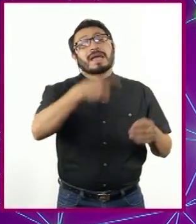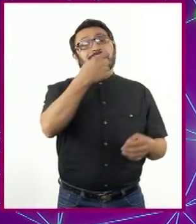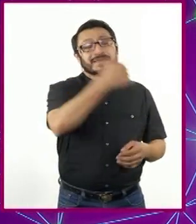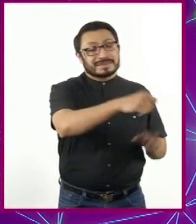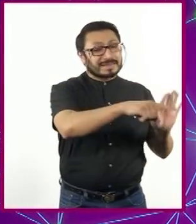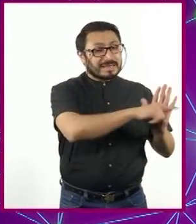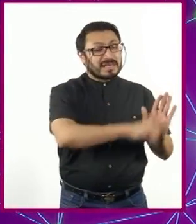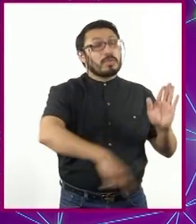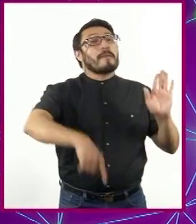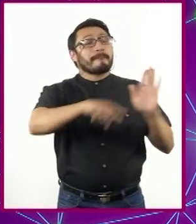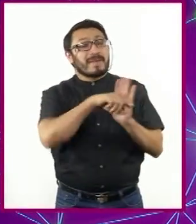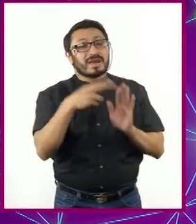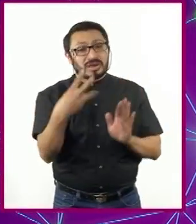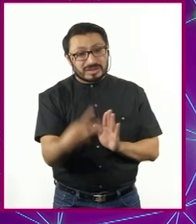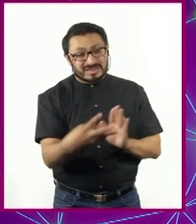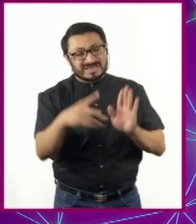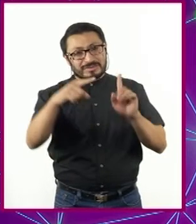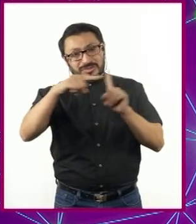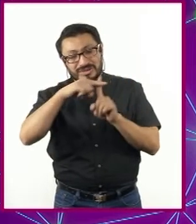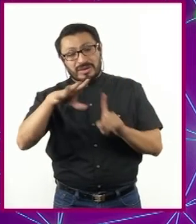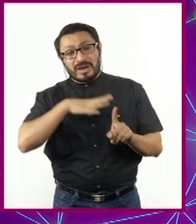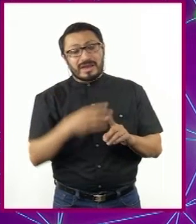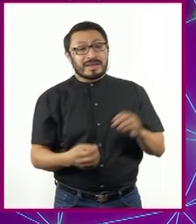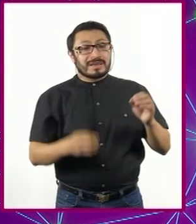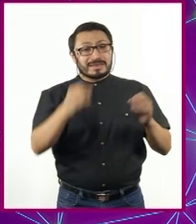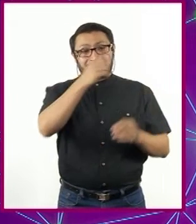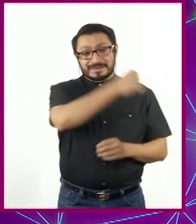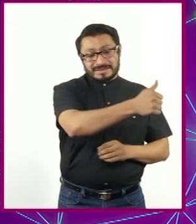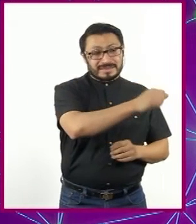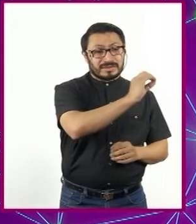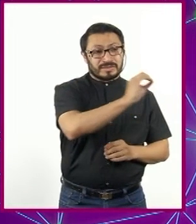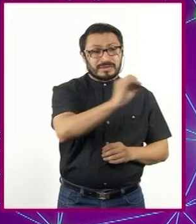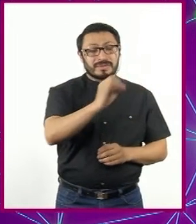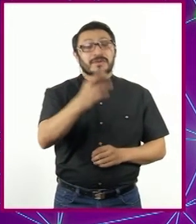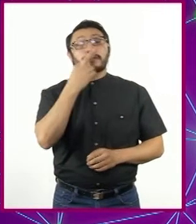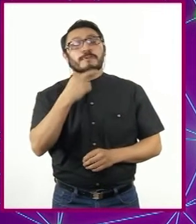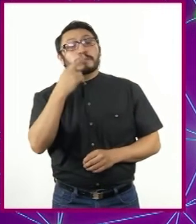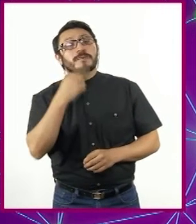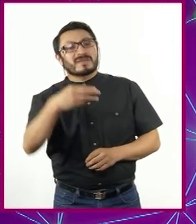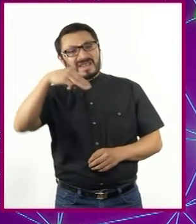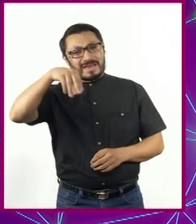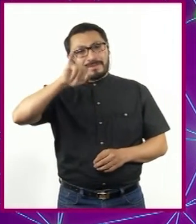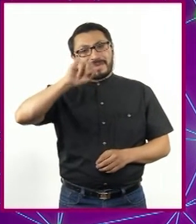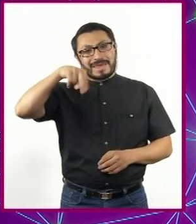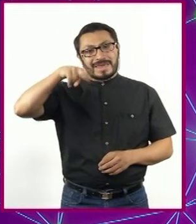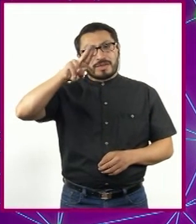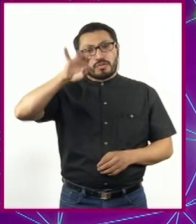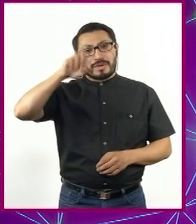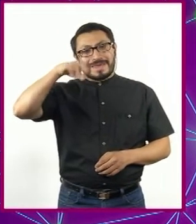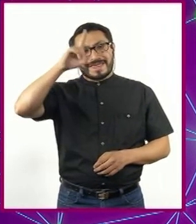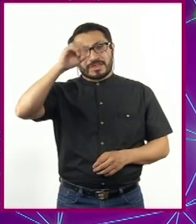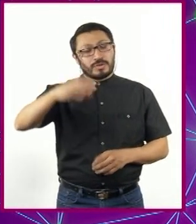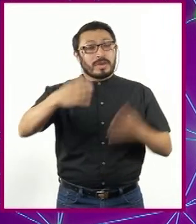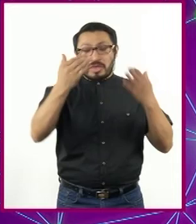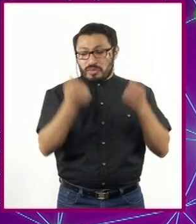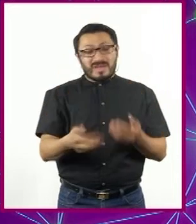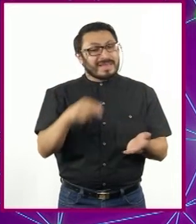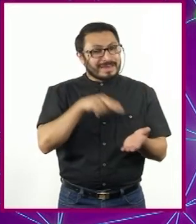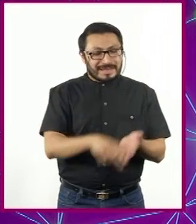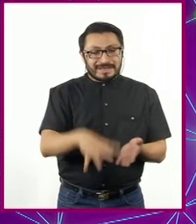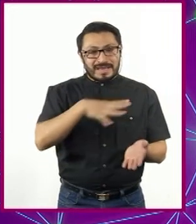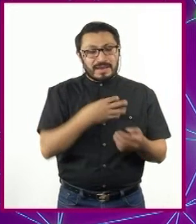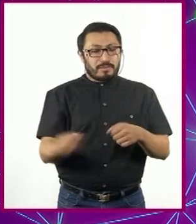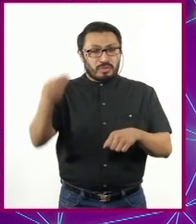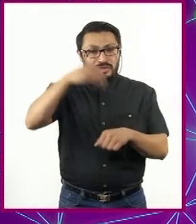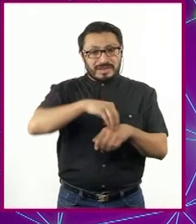6 negativo menos 3 positivo colocamos 6 fichas rojas de minuendo. Como no tenemos fichas negras, agregamos 3 parejas